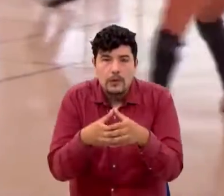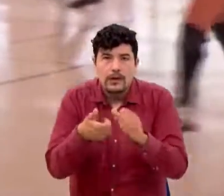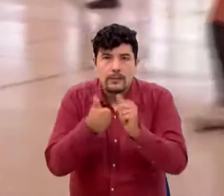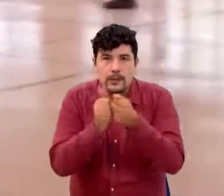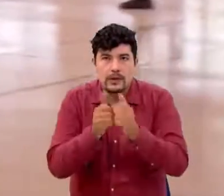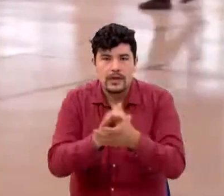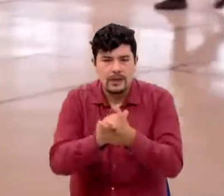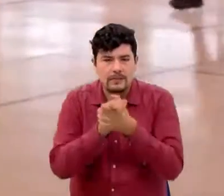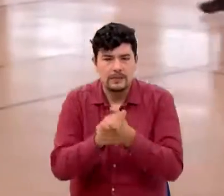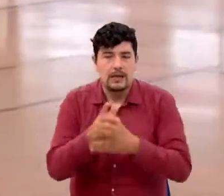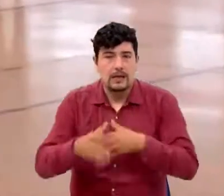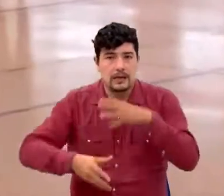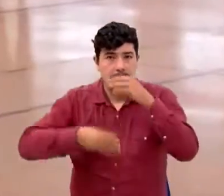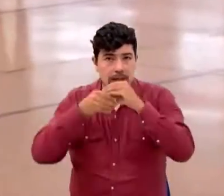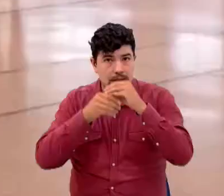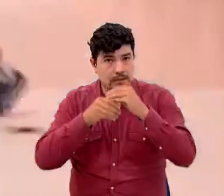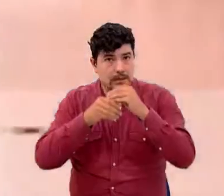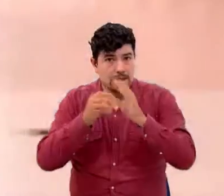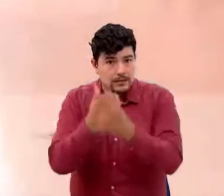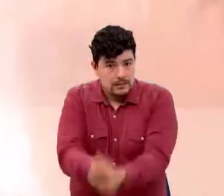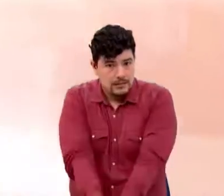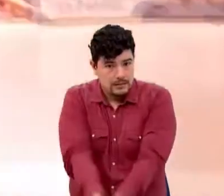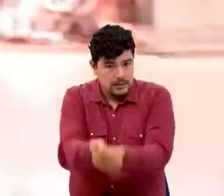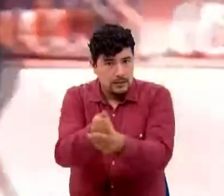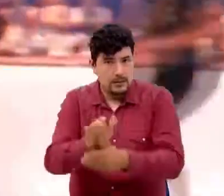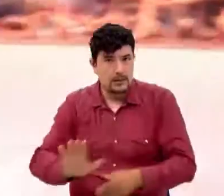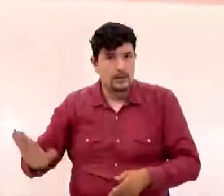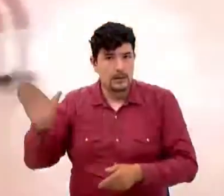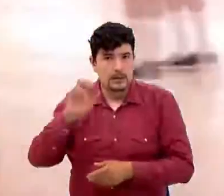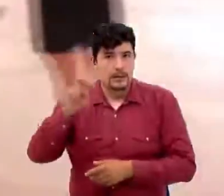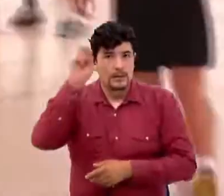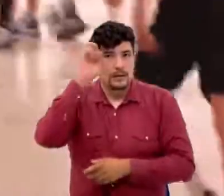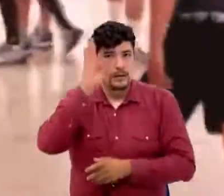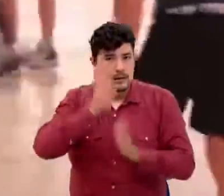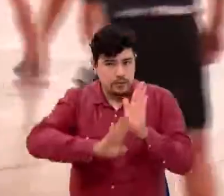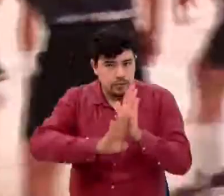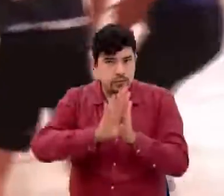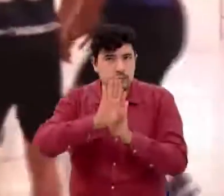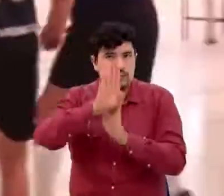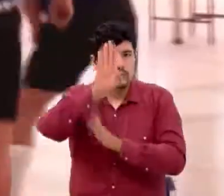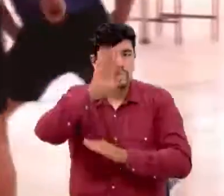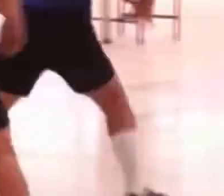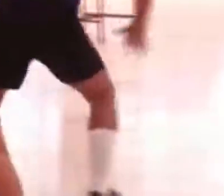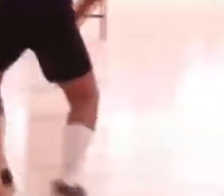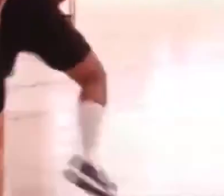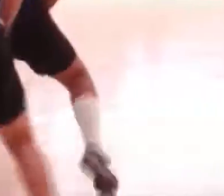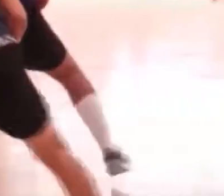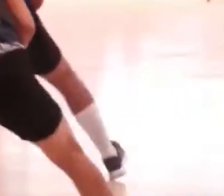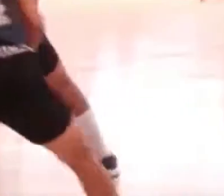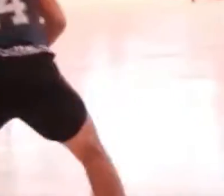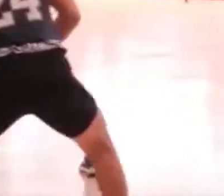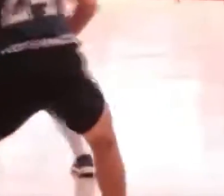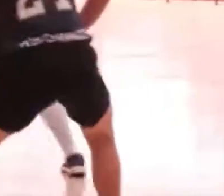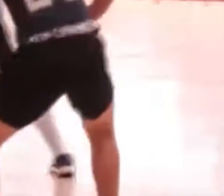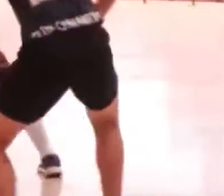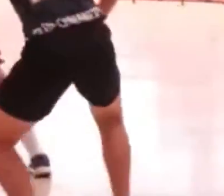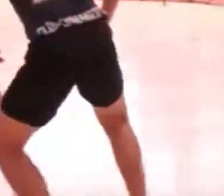y el resurgir del voleibol en el Norte de Santander. Desde la primera semana de octubre se tiene preparado el inicio de la segunda versión de este torneo.